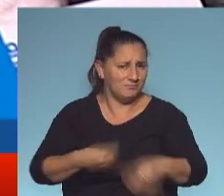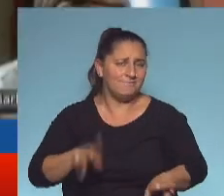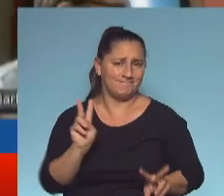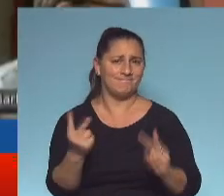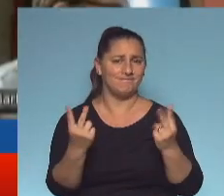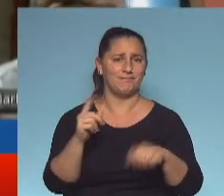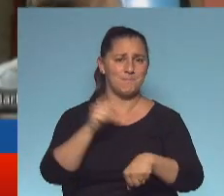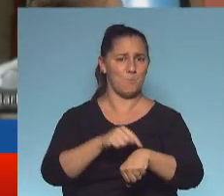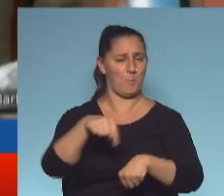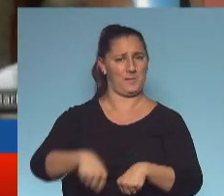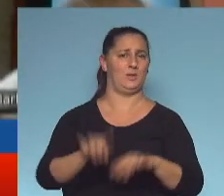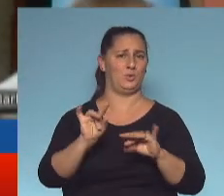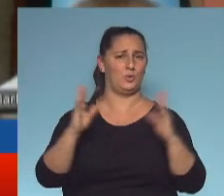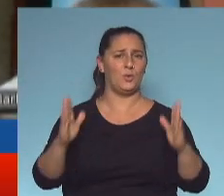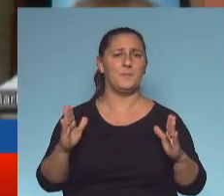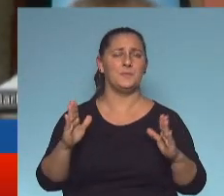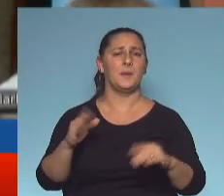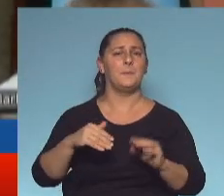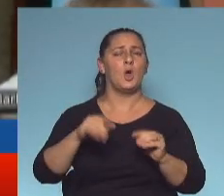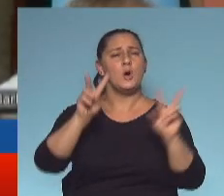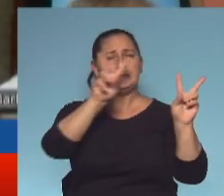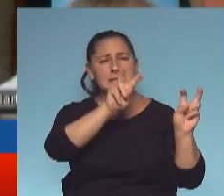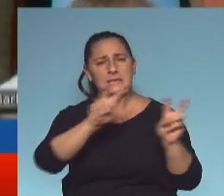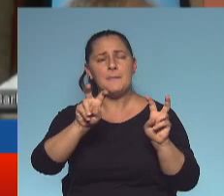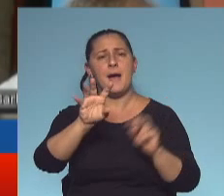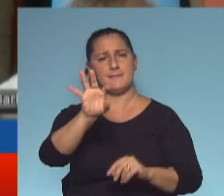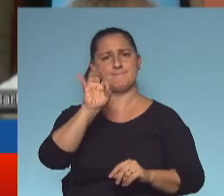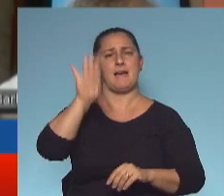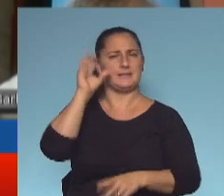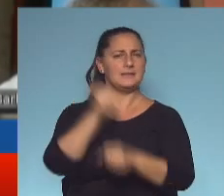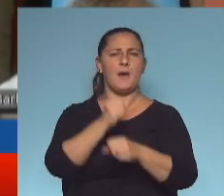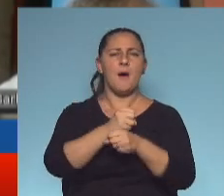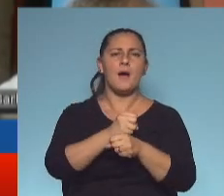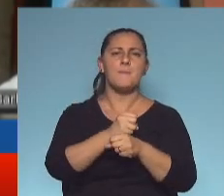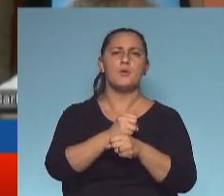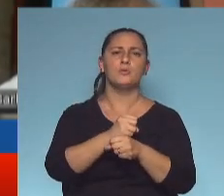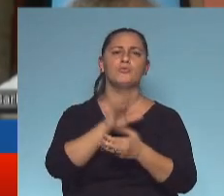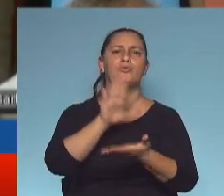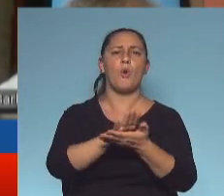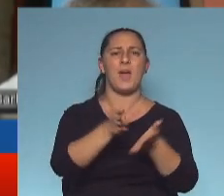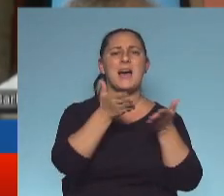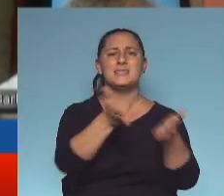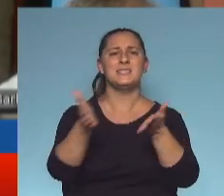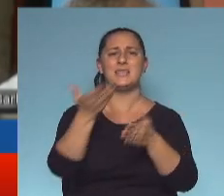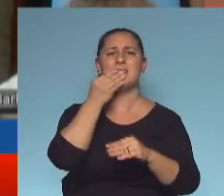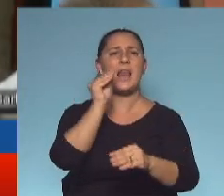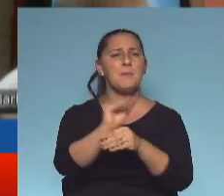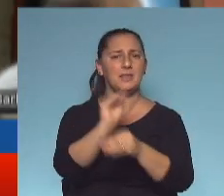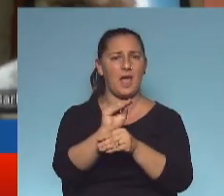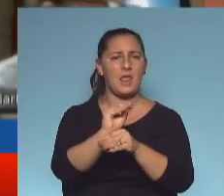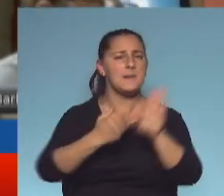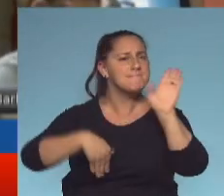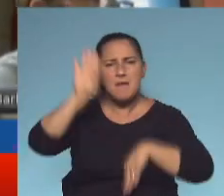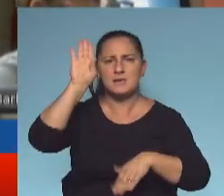toca vivir en este momento. Pero en uno de los temas que también trabajamos es en la asistencia alimentaria, pero sobre